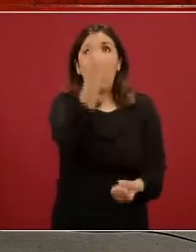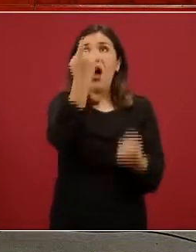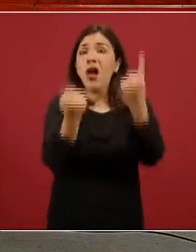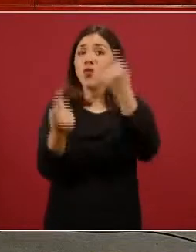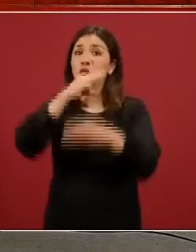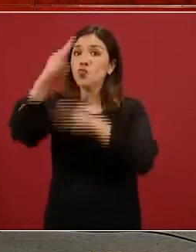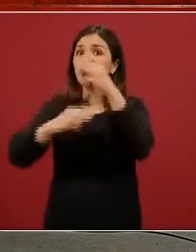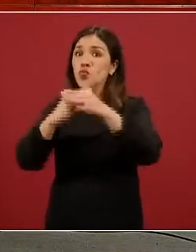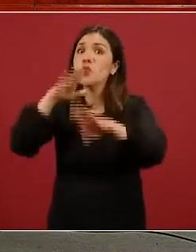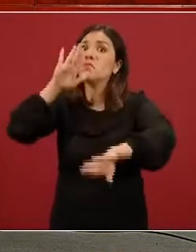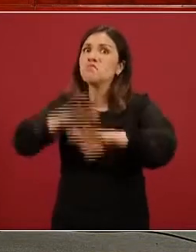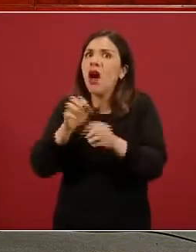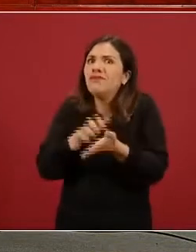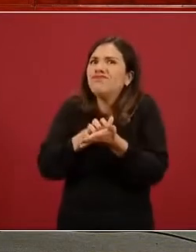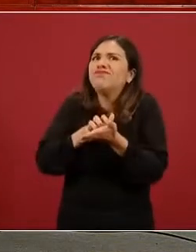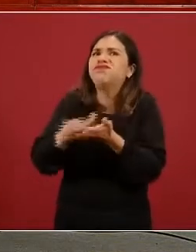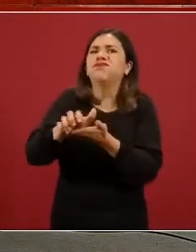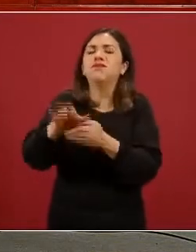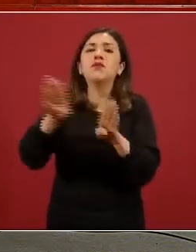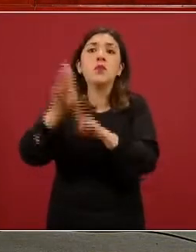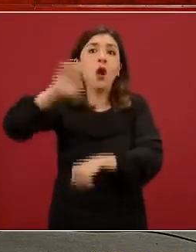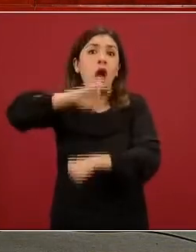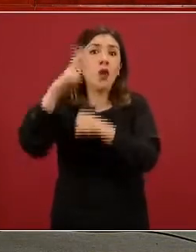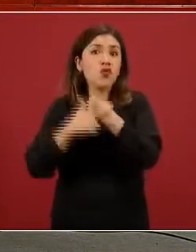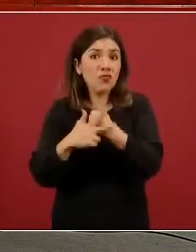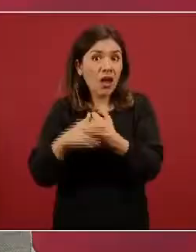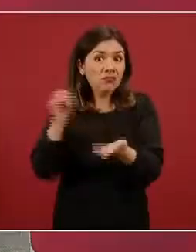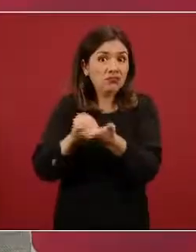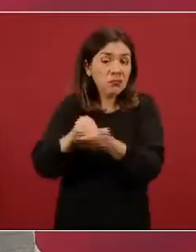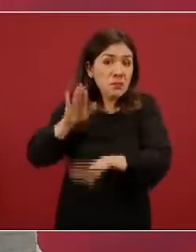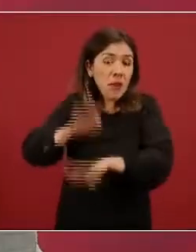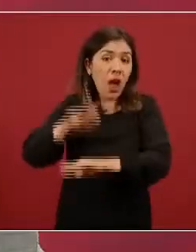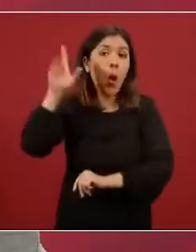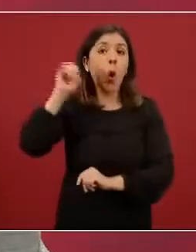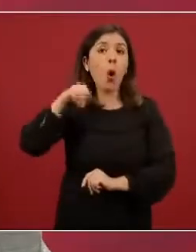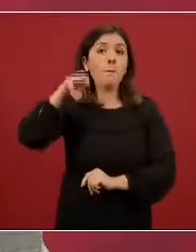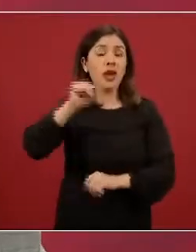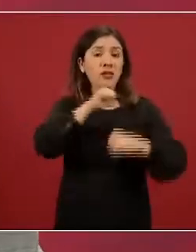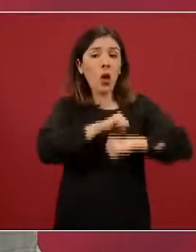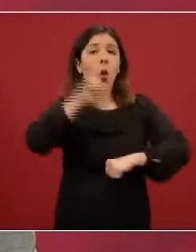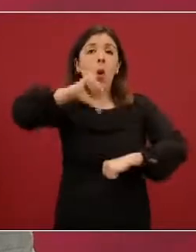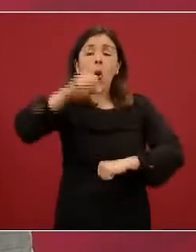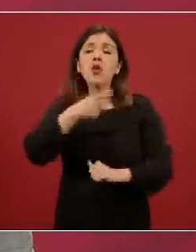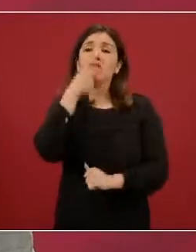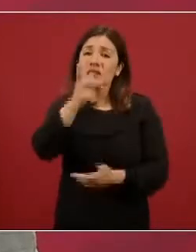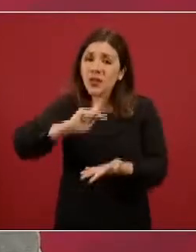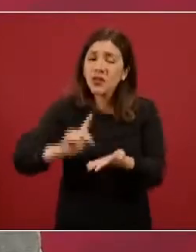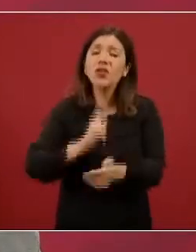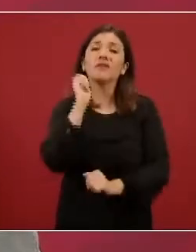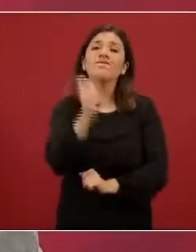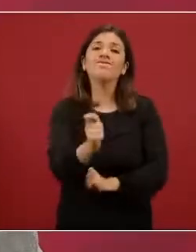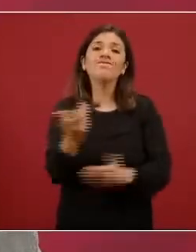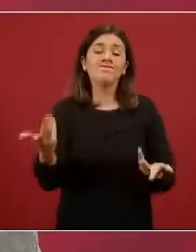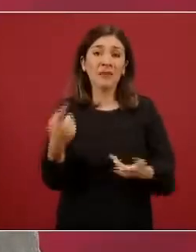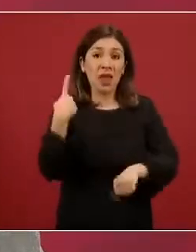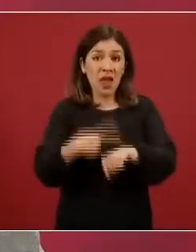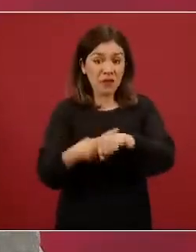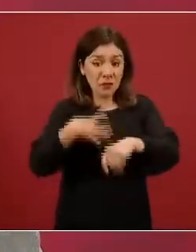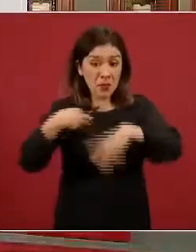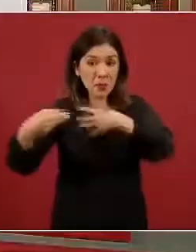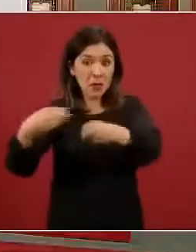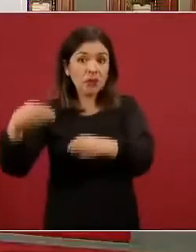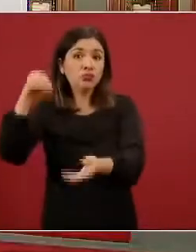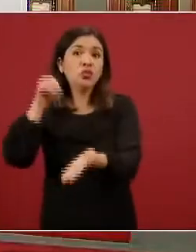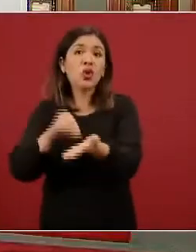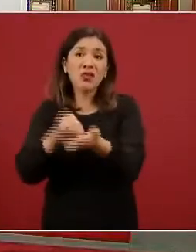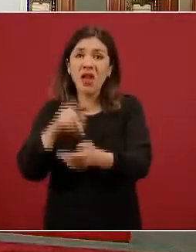mundo incluso se ha exacerbado, es el caso de Europa Occidental. La Organización Mundial de la Salud hoy insistió en que la epidemia está